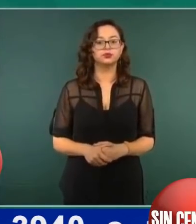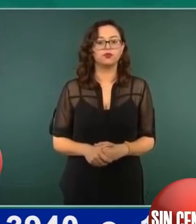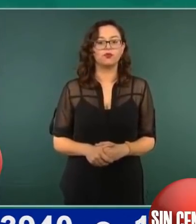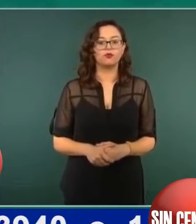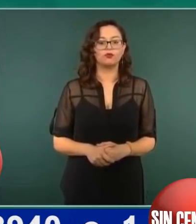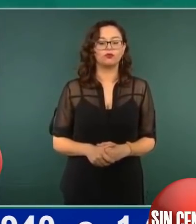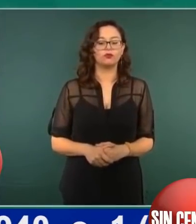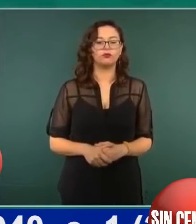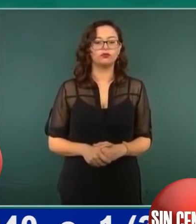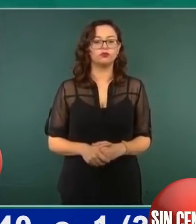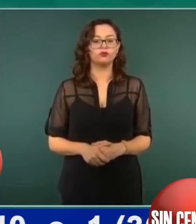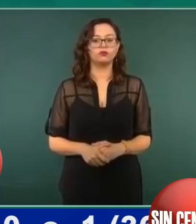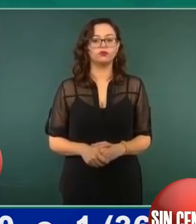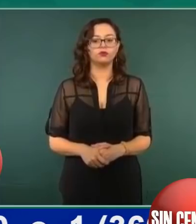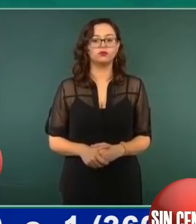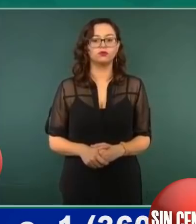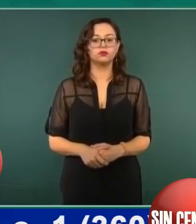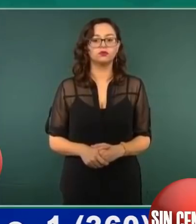¿Y qué